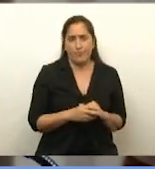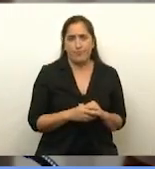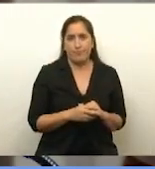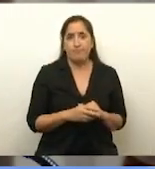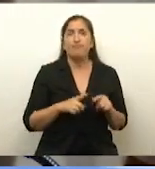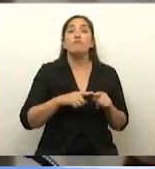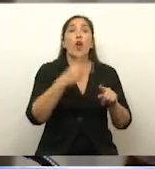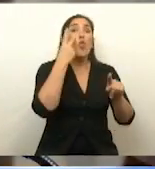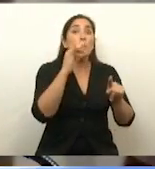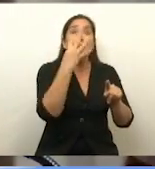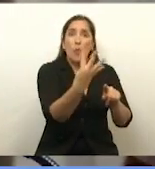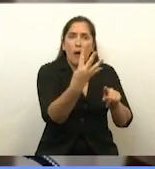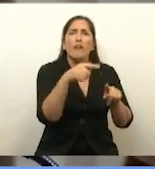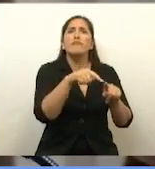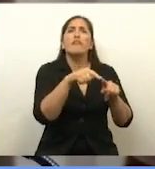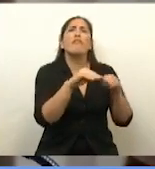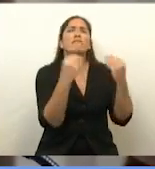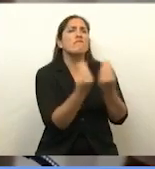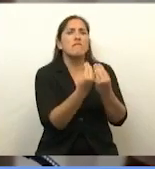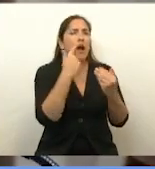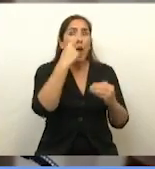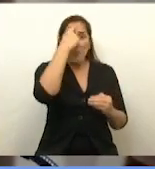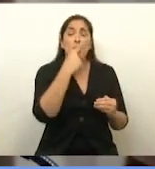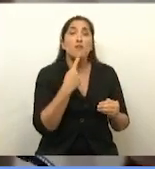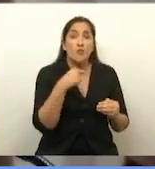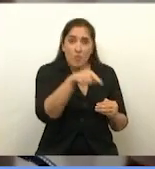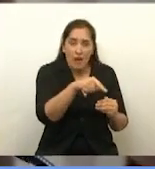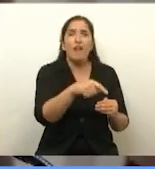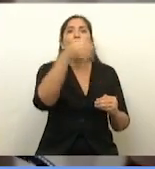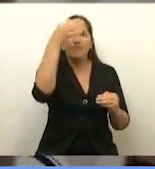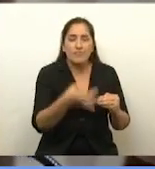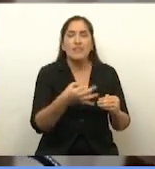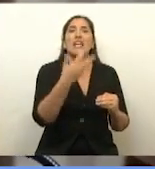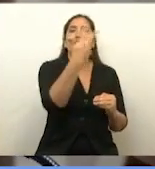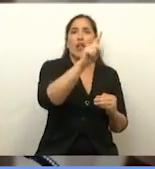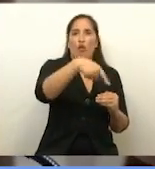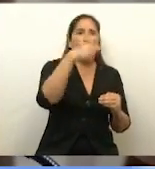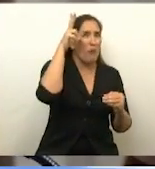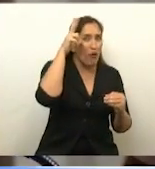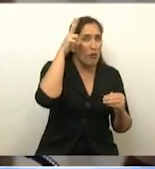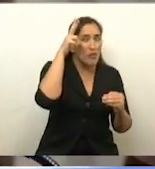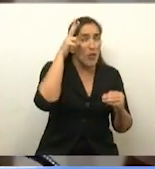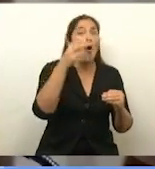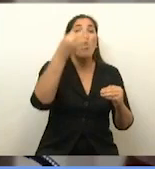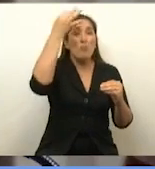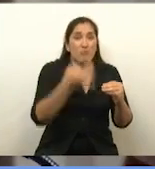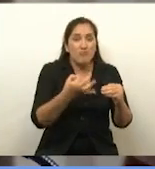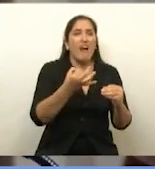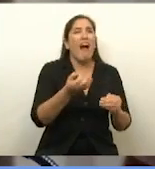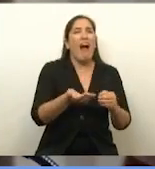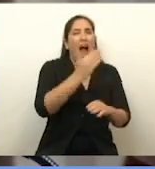en 2004 el déficit fiscal de portugal era del 38 saben cuánto era al momento de